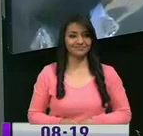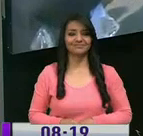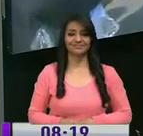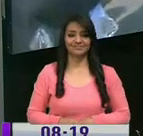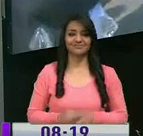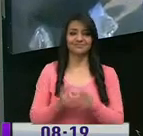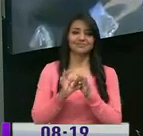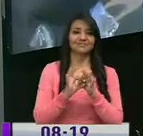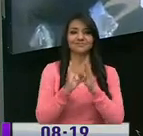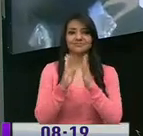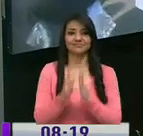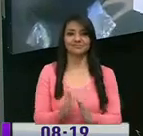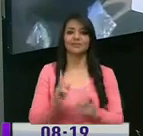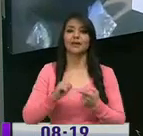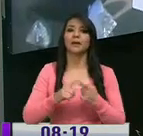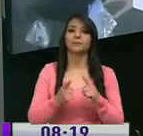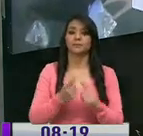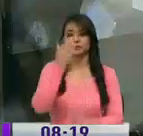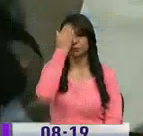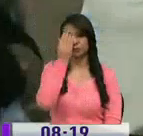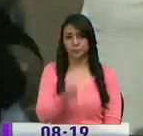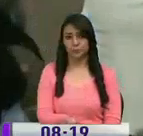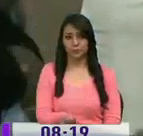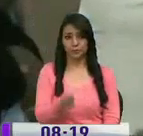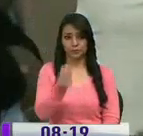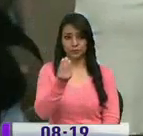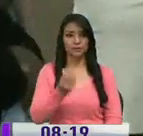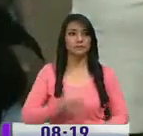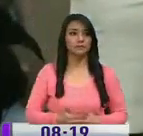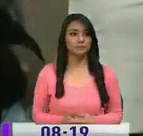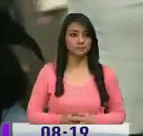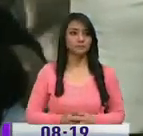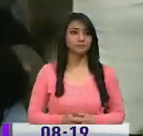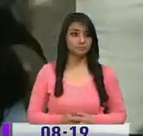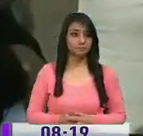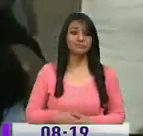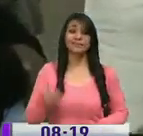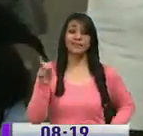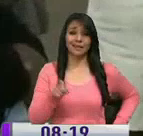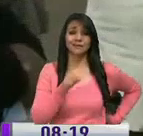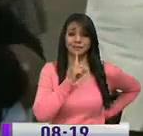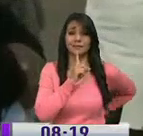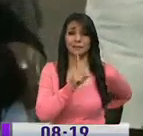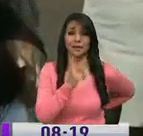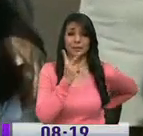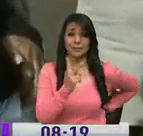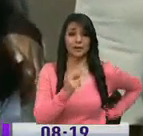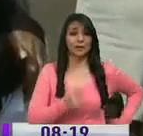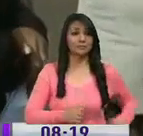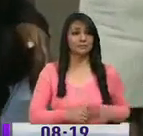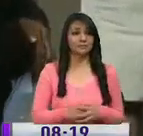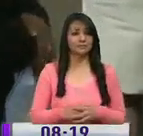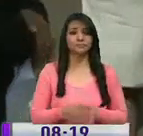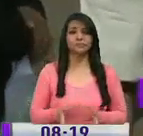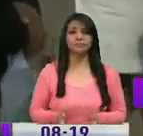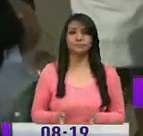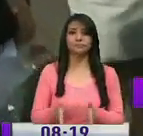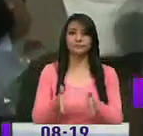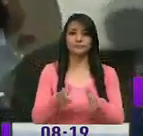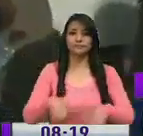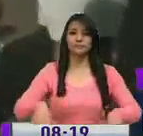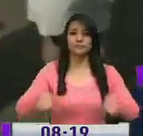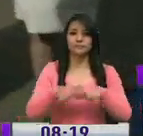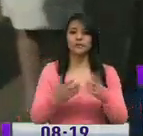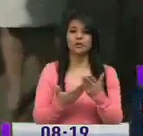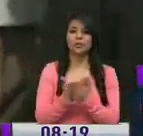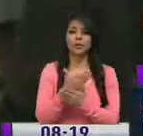Roberto, amigos, que tengan un excelente día. Esta vez yo creo que va a ser necesario. Miren, por favor, el estado de esta calle en el sector de Nueva